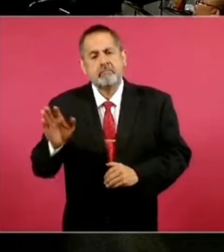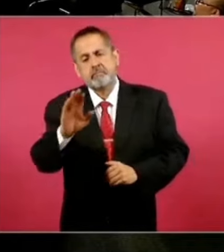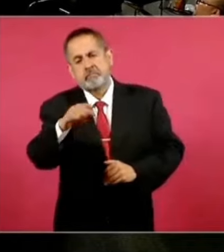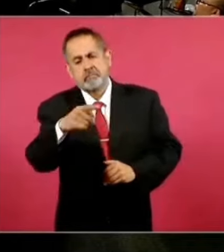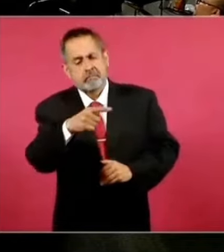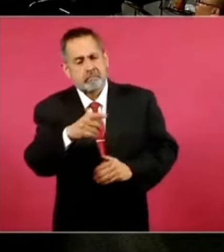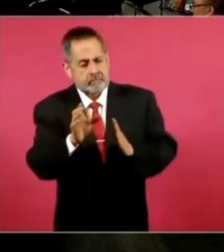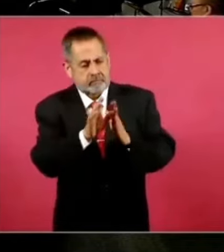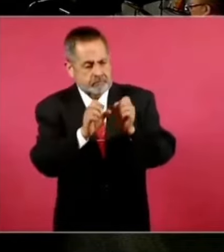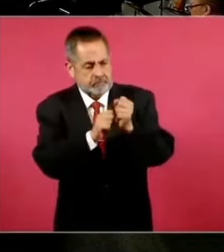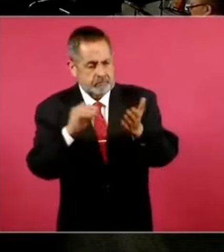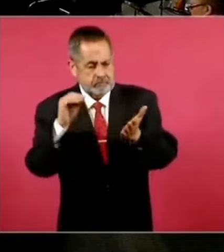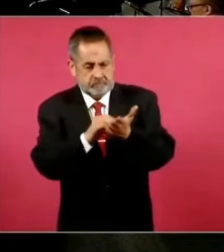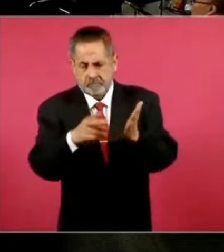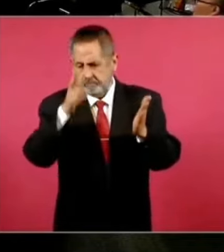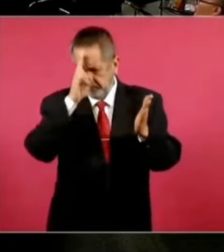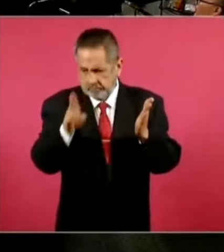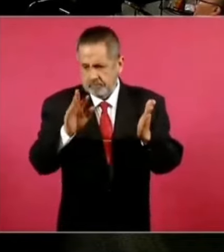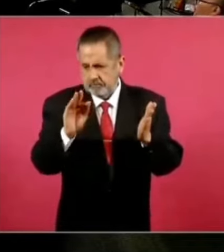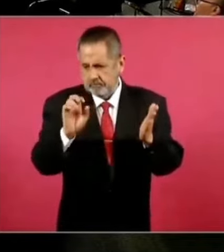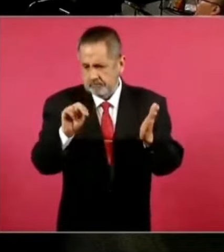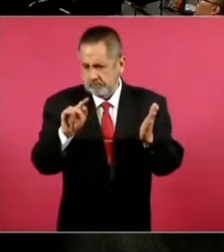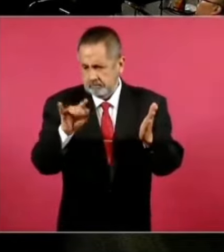Sí, sí.